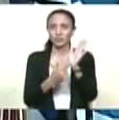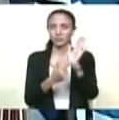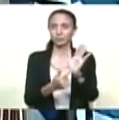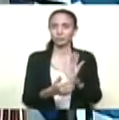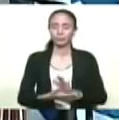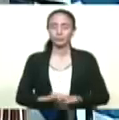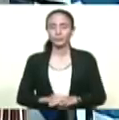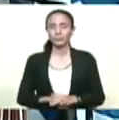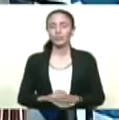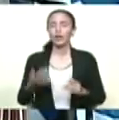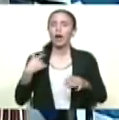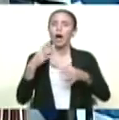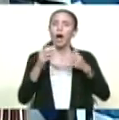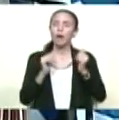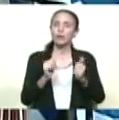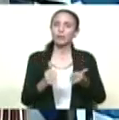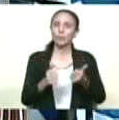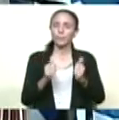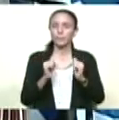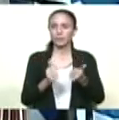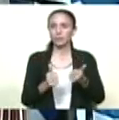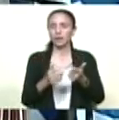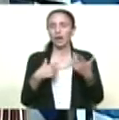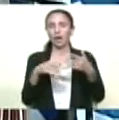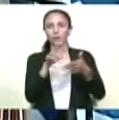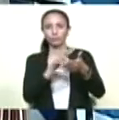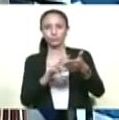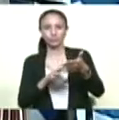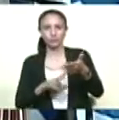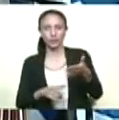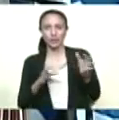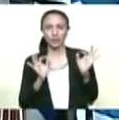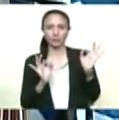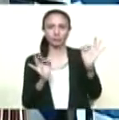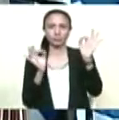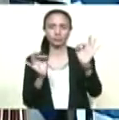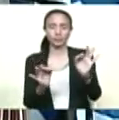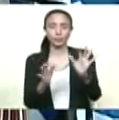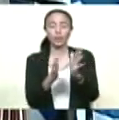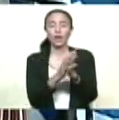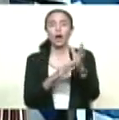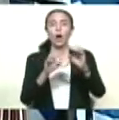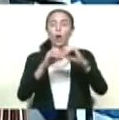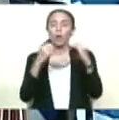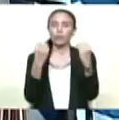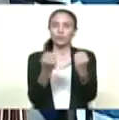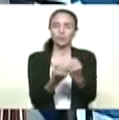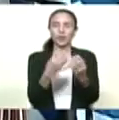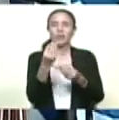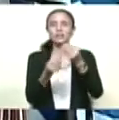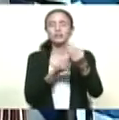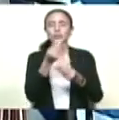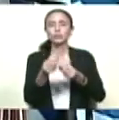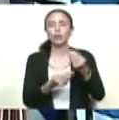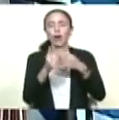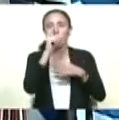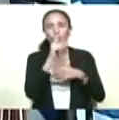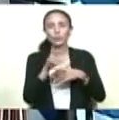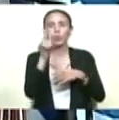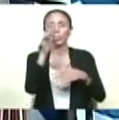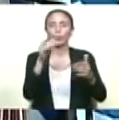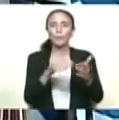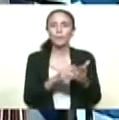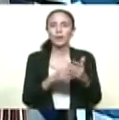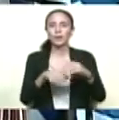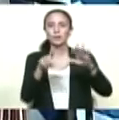en este caso quiero recordar que esta oficina fue creada en el año 2006 con sede en